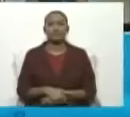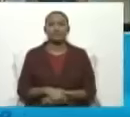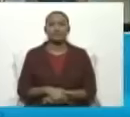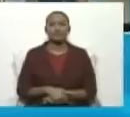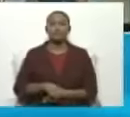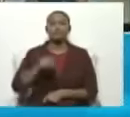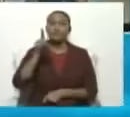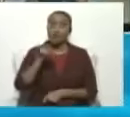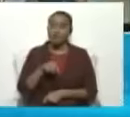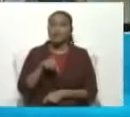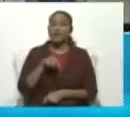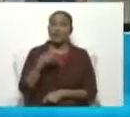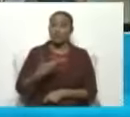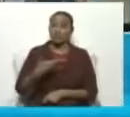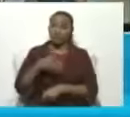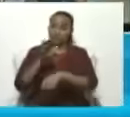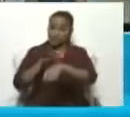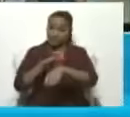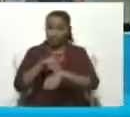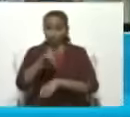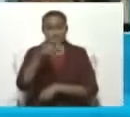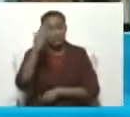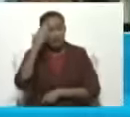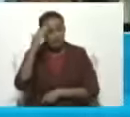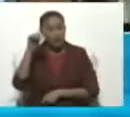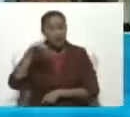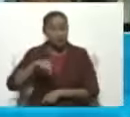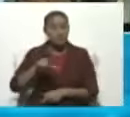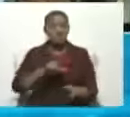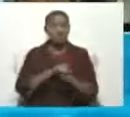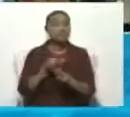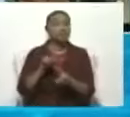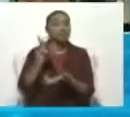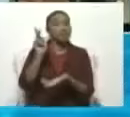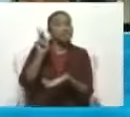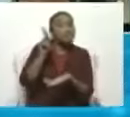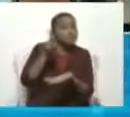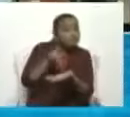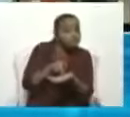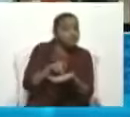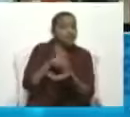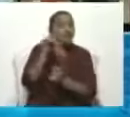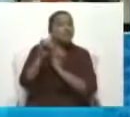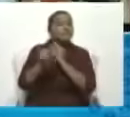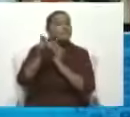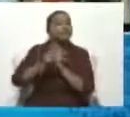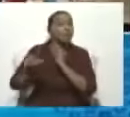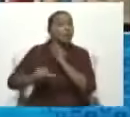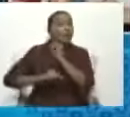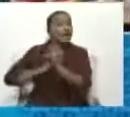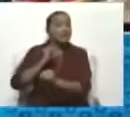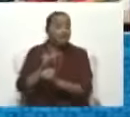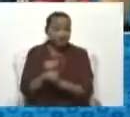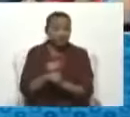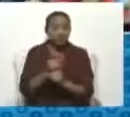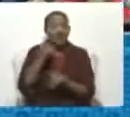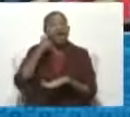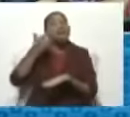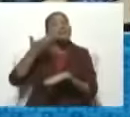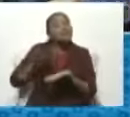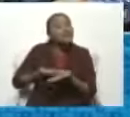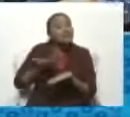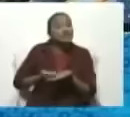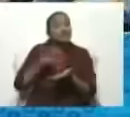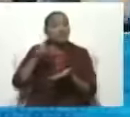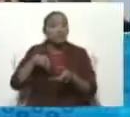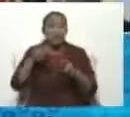acompañan observadores internacionales, de misiones internacionales, nacionales y veedores que van a ser testigos. Fueron testigos ayer